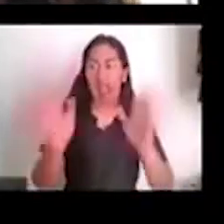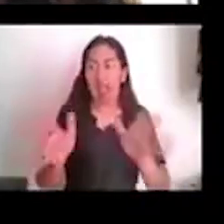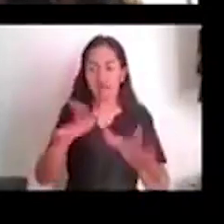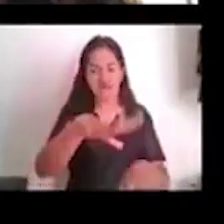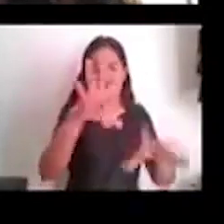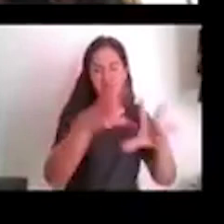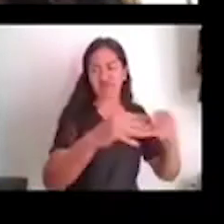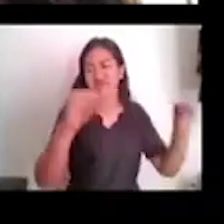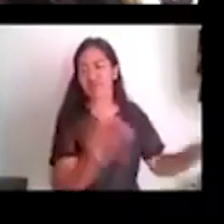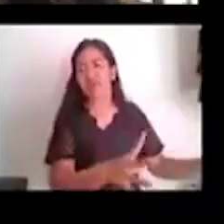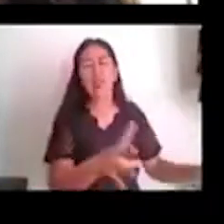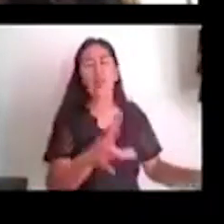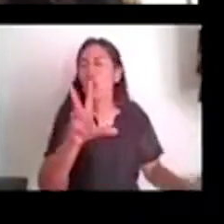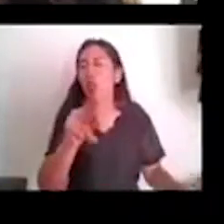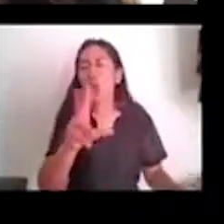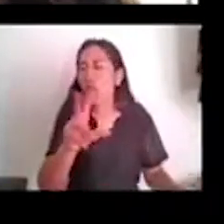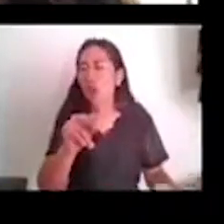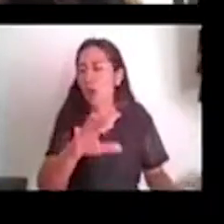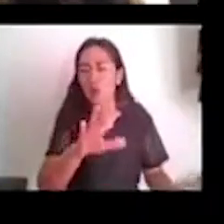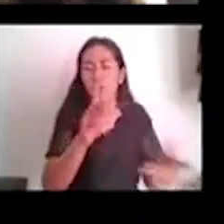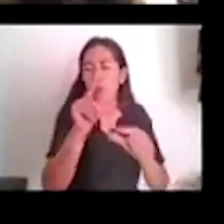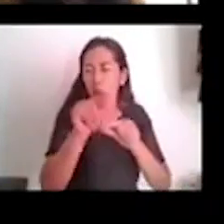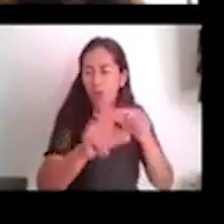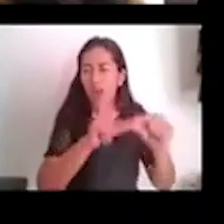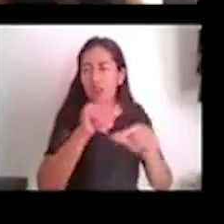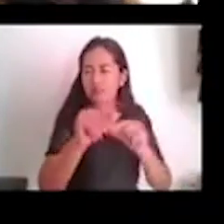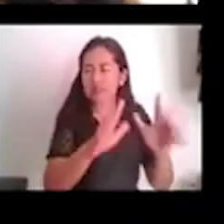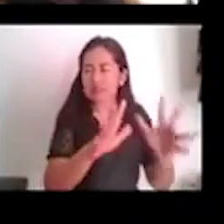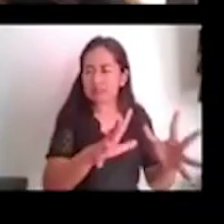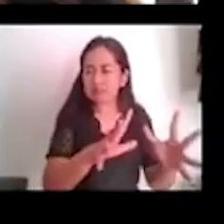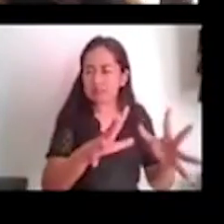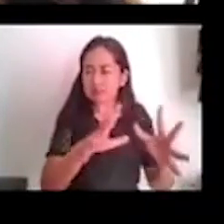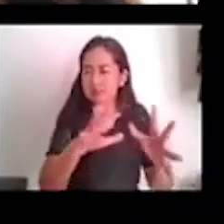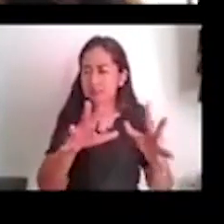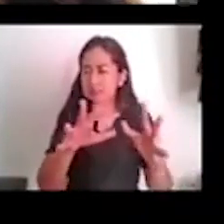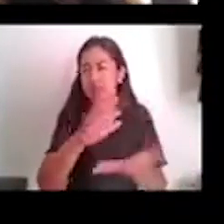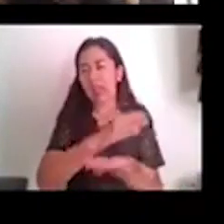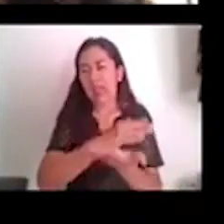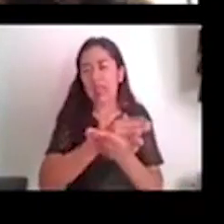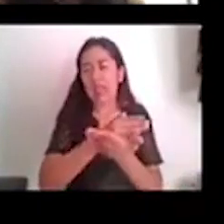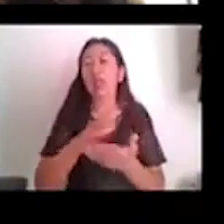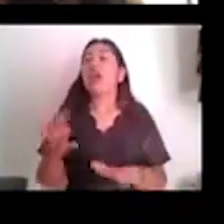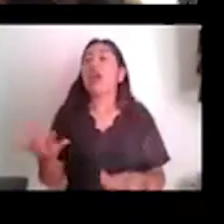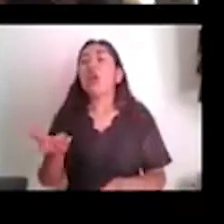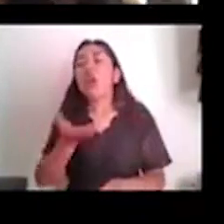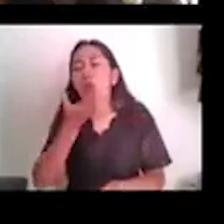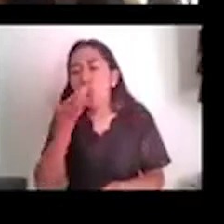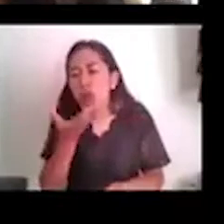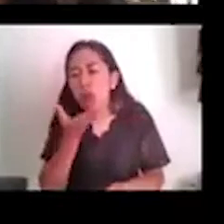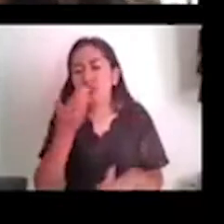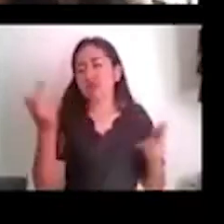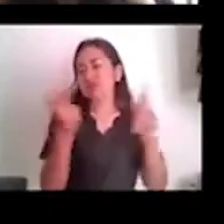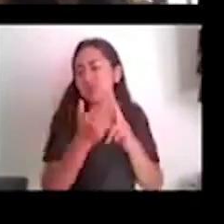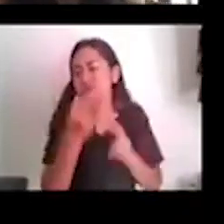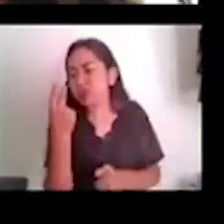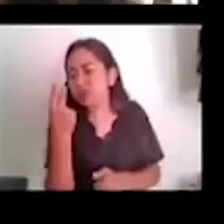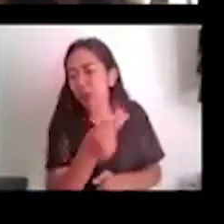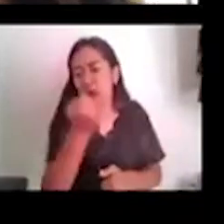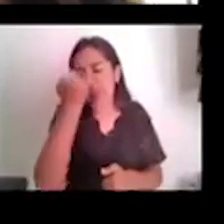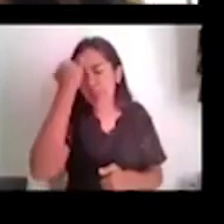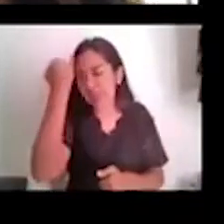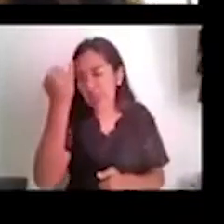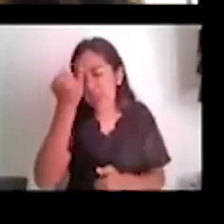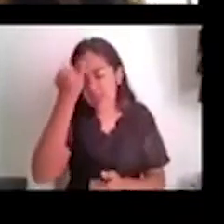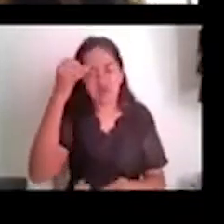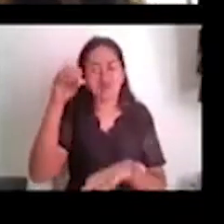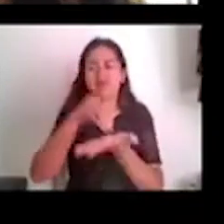de transición donde se mantuvieron todavía costumbres, prácticas religiosas, ideología. Y de hecho, justamente